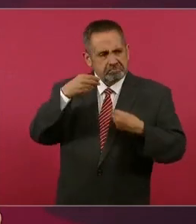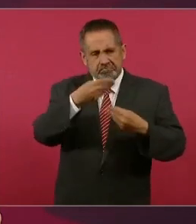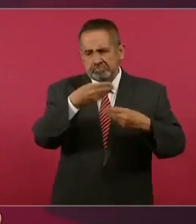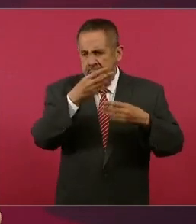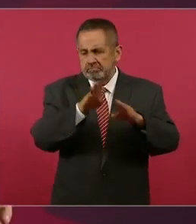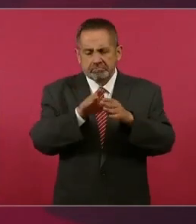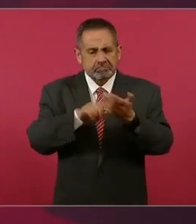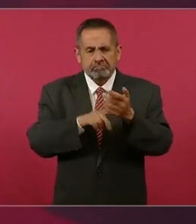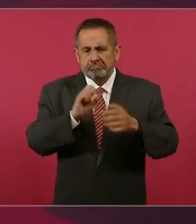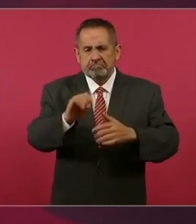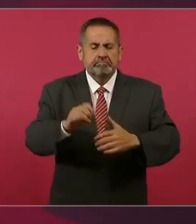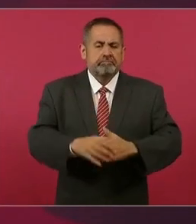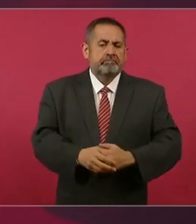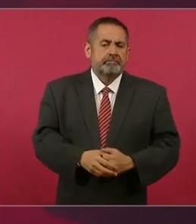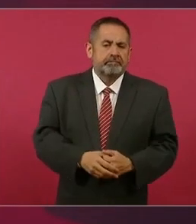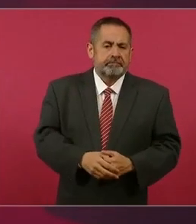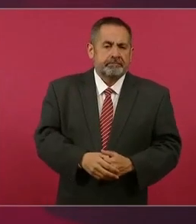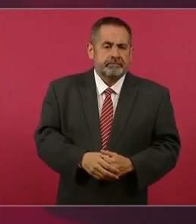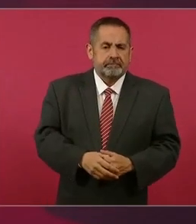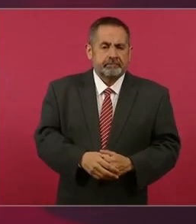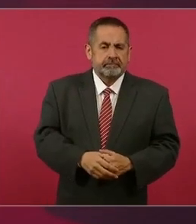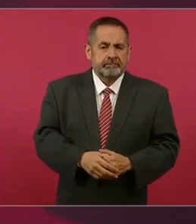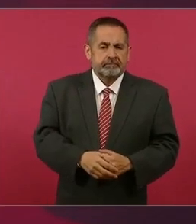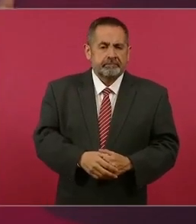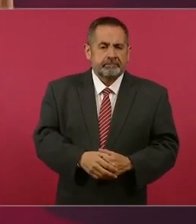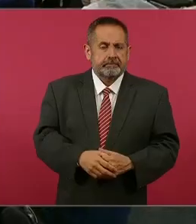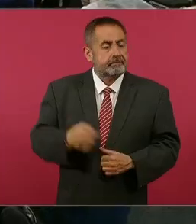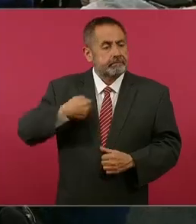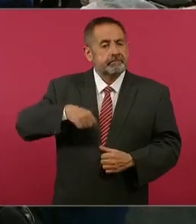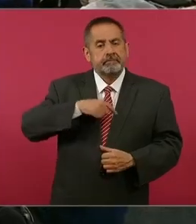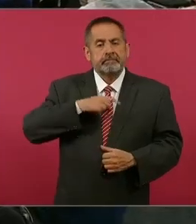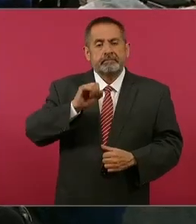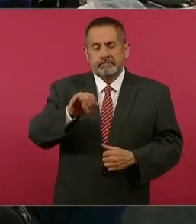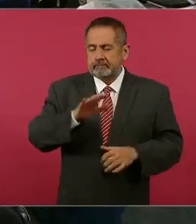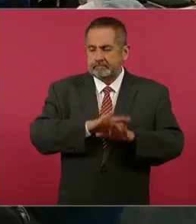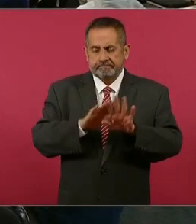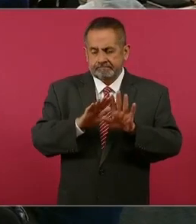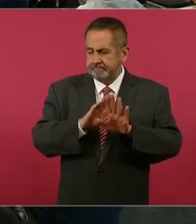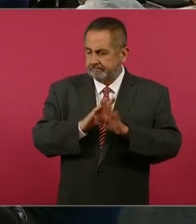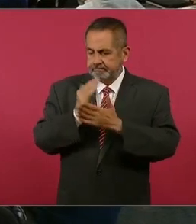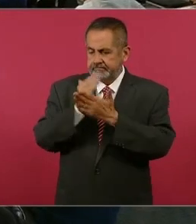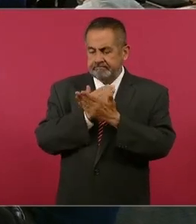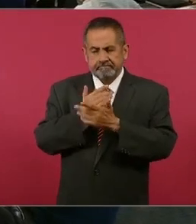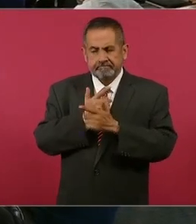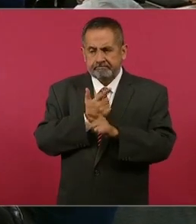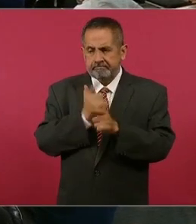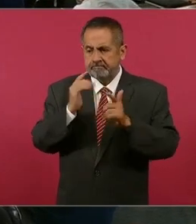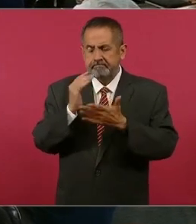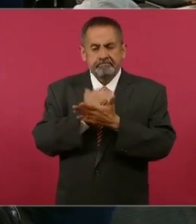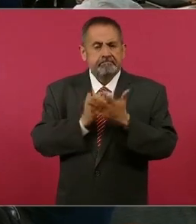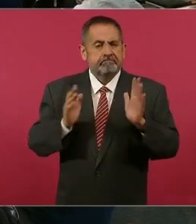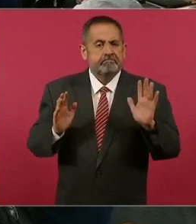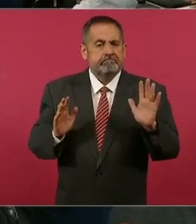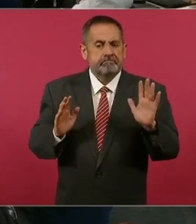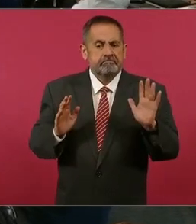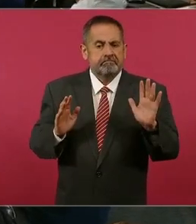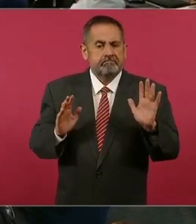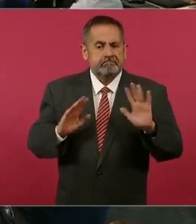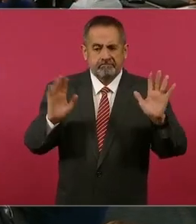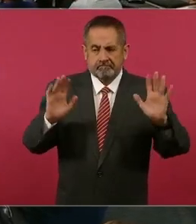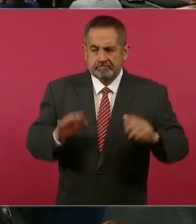Nosotros nos libramos no